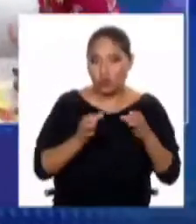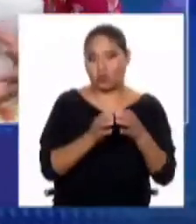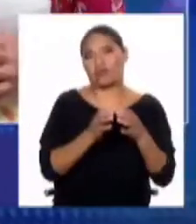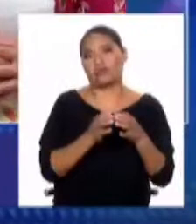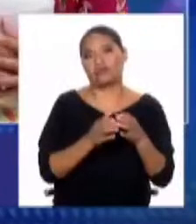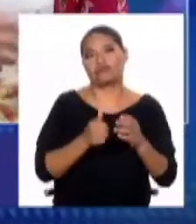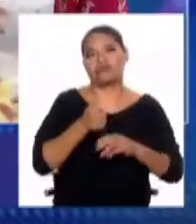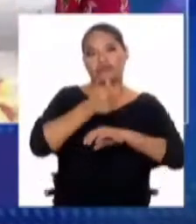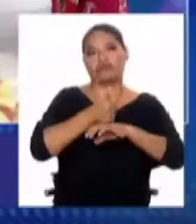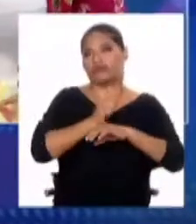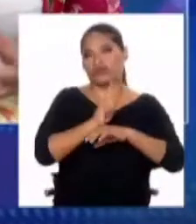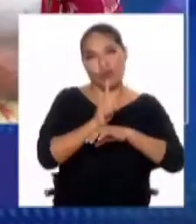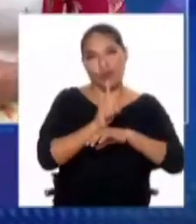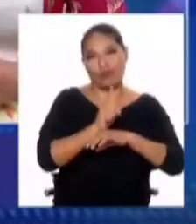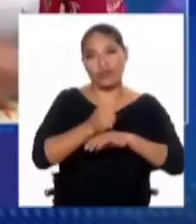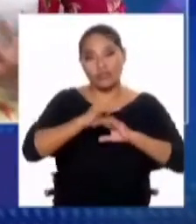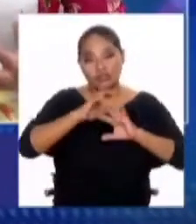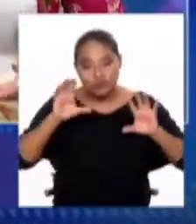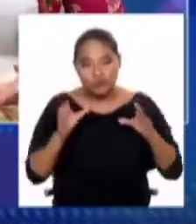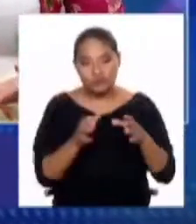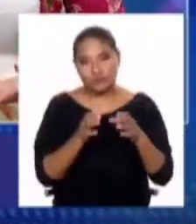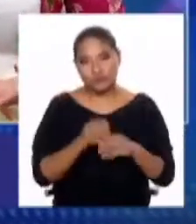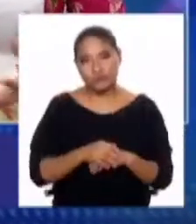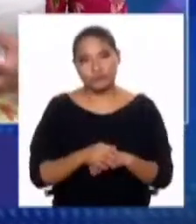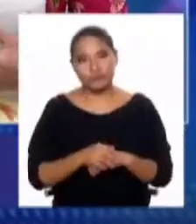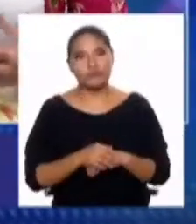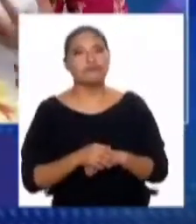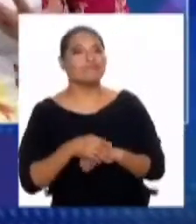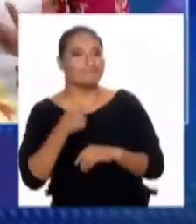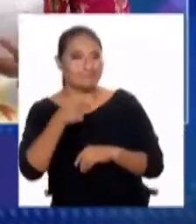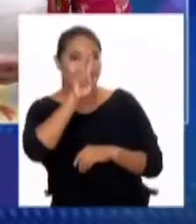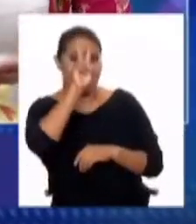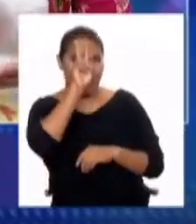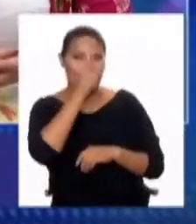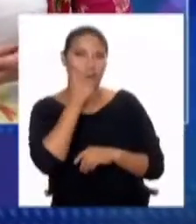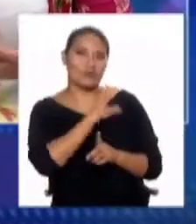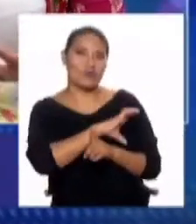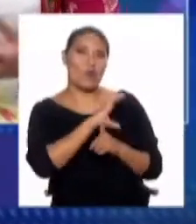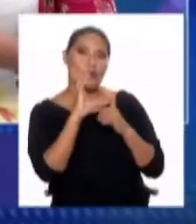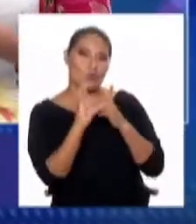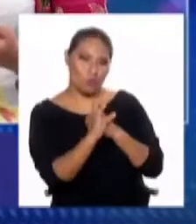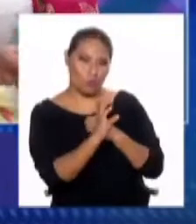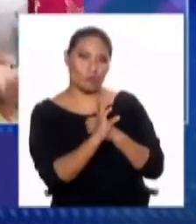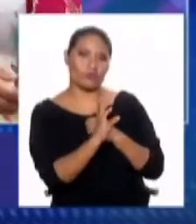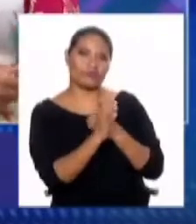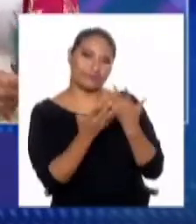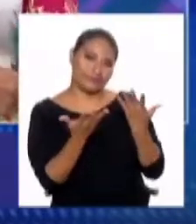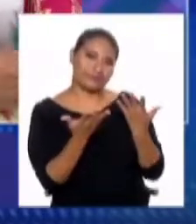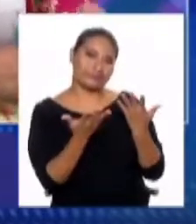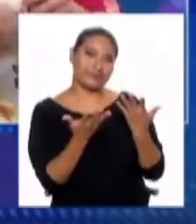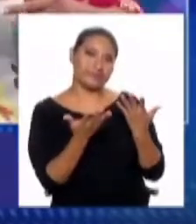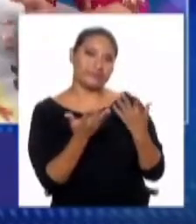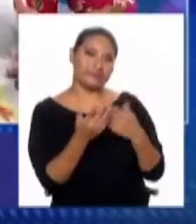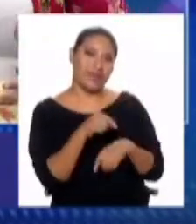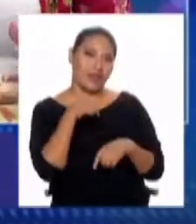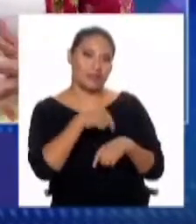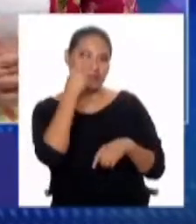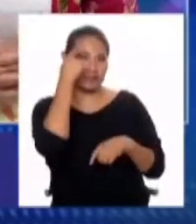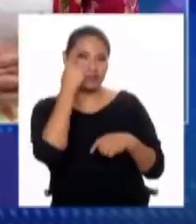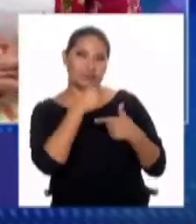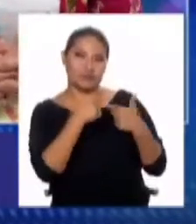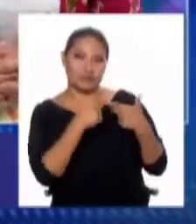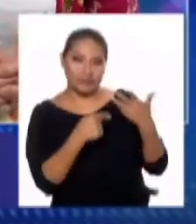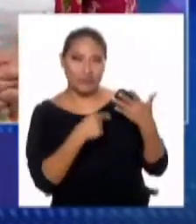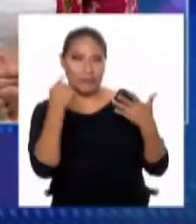esos intentos más bien asambleísticos en el Perú no funcionan porque es una cultura más bien del, digamos, es efectista, el peruano es